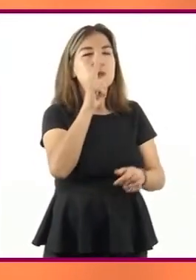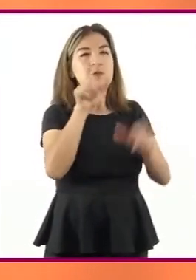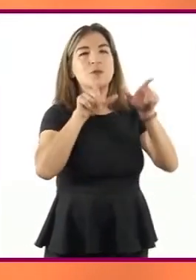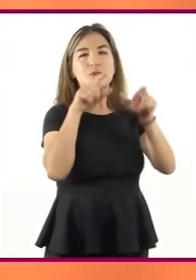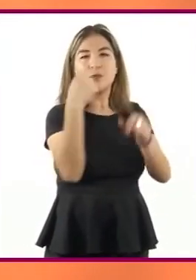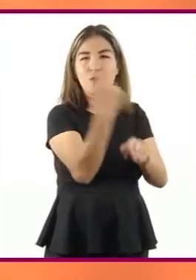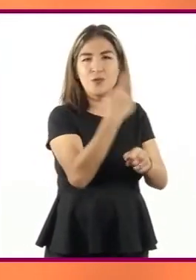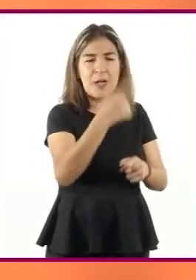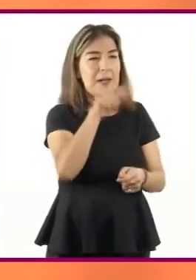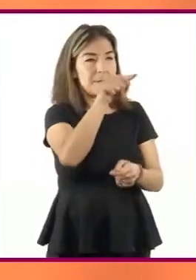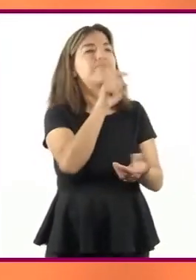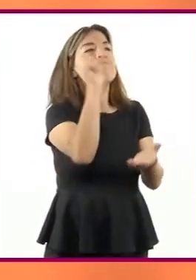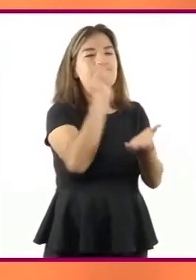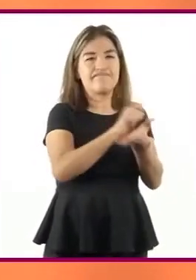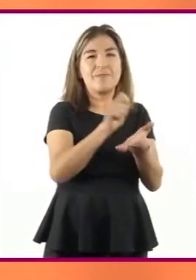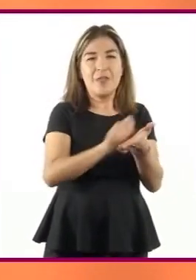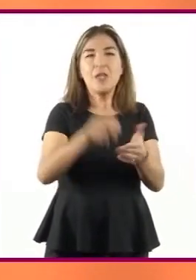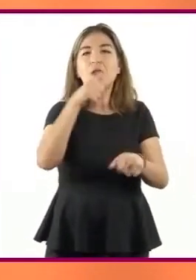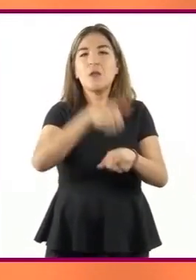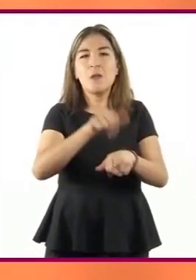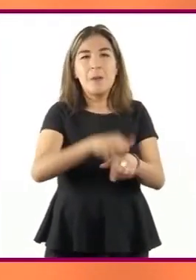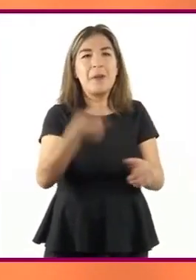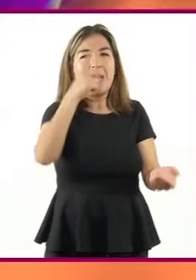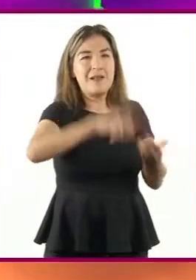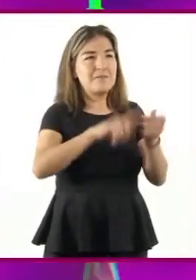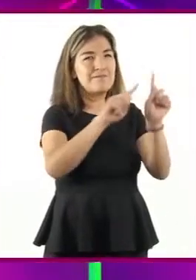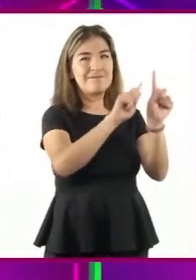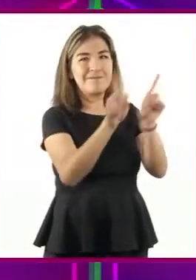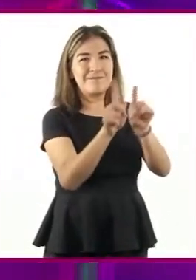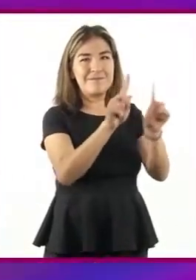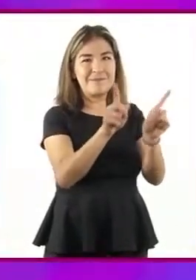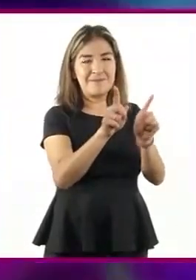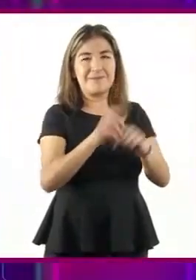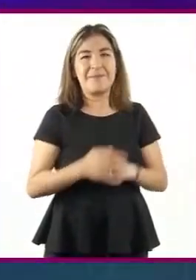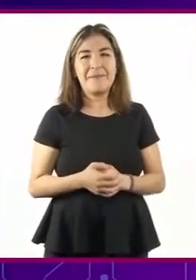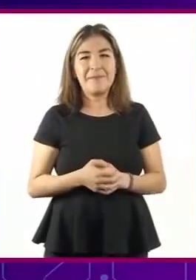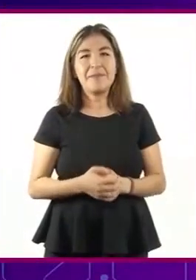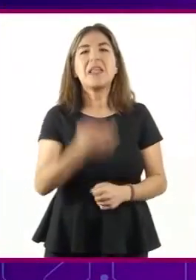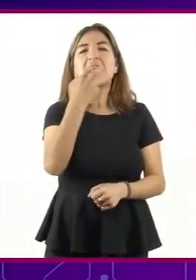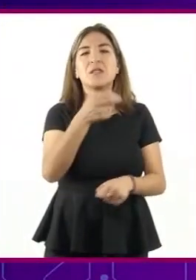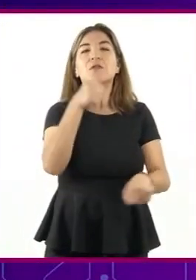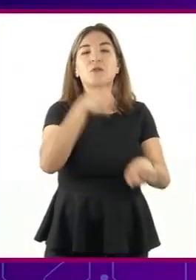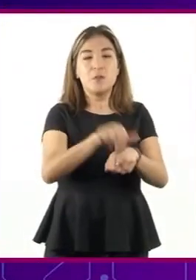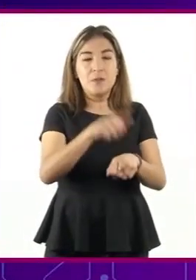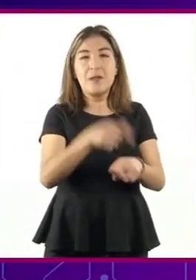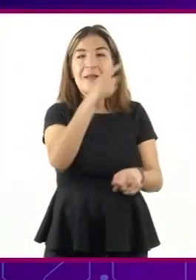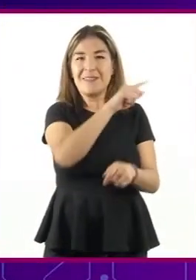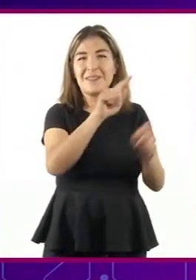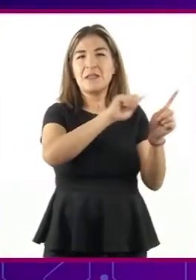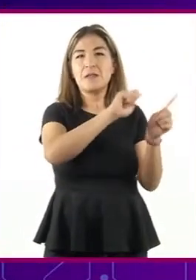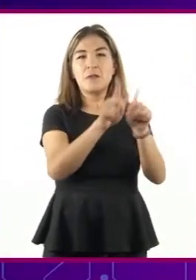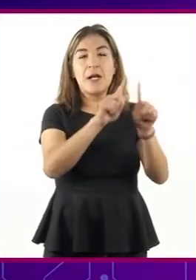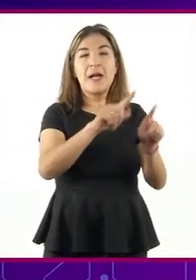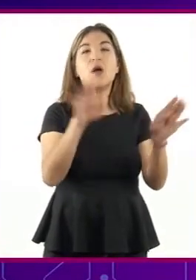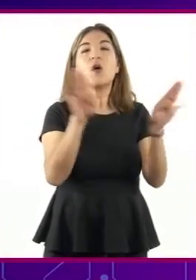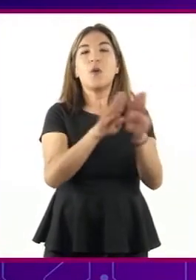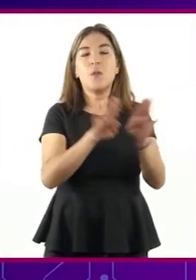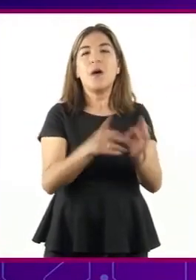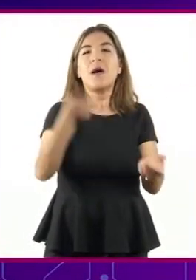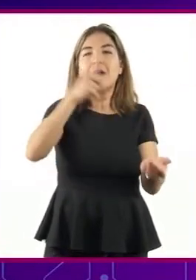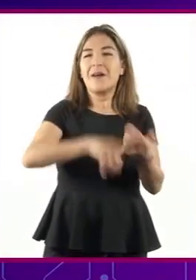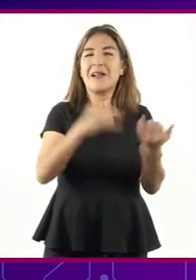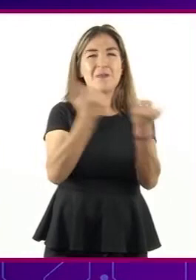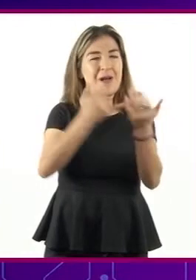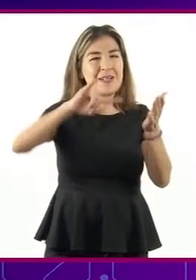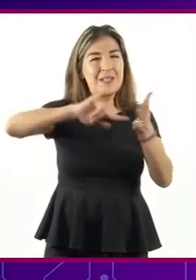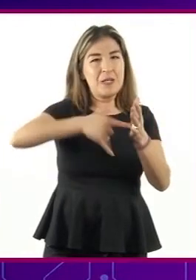eso, anota los números en los que se encuentran las manecillas. Hay que considerar que algunas manecillas se mueven en el sentido de las del